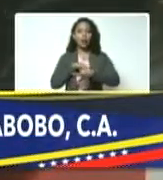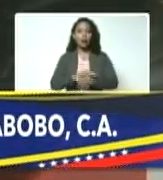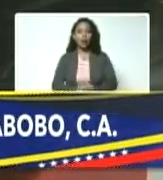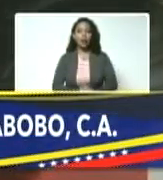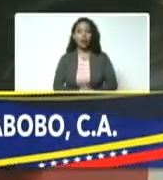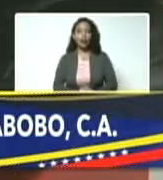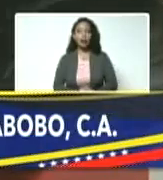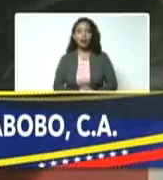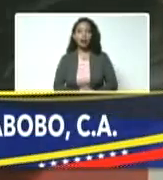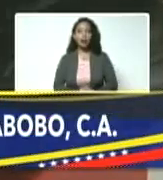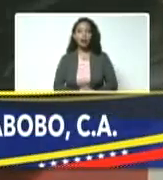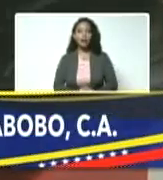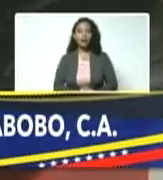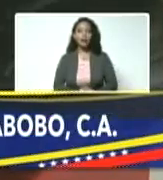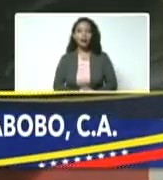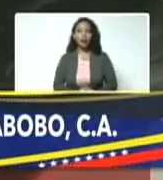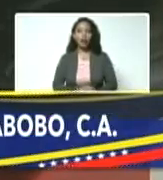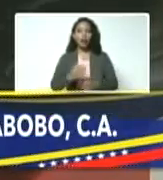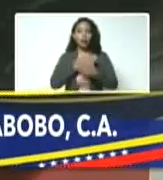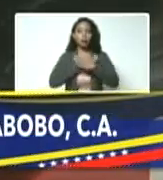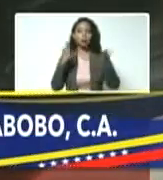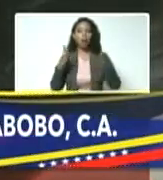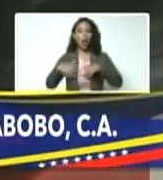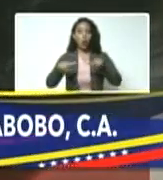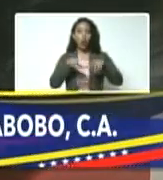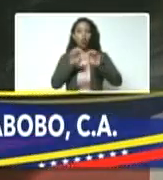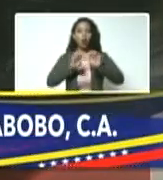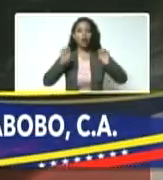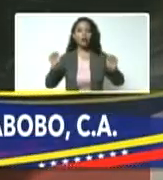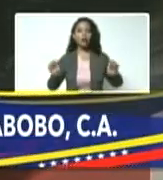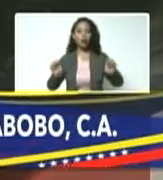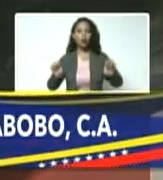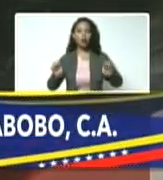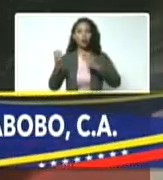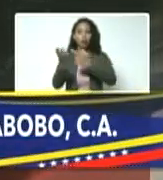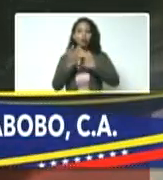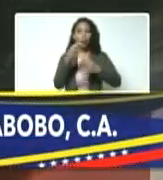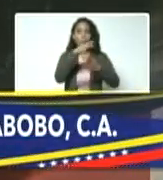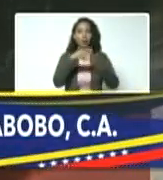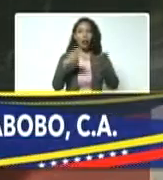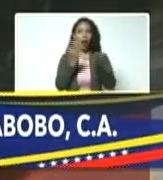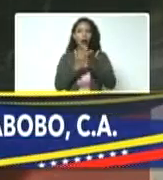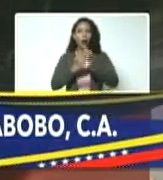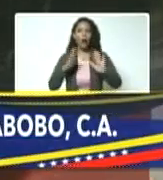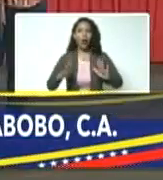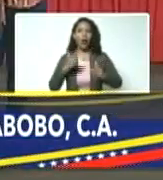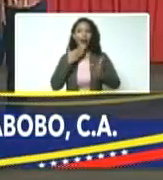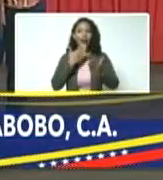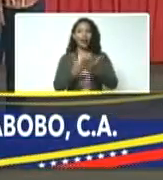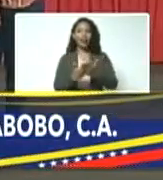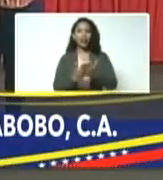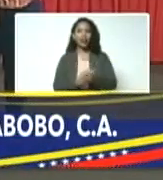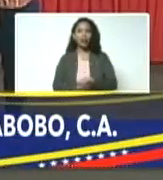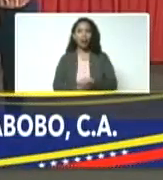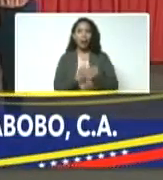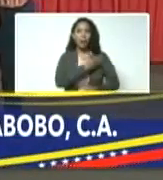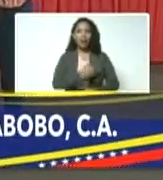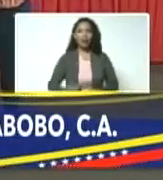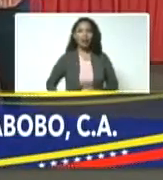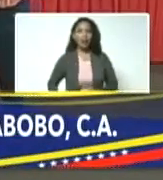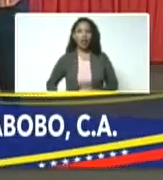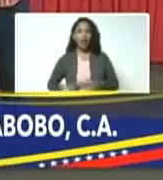a comentar cómo se disponen en las zonas educativas para recibir todo el material escolar. Muchas gracias, Luis. Saludo, presidente, y a todos quienes